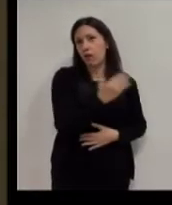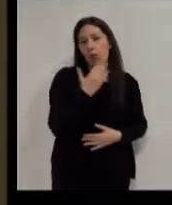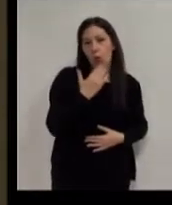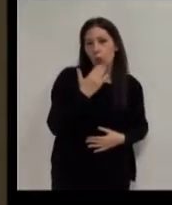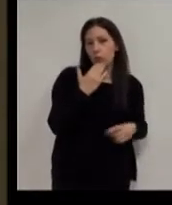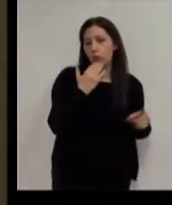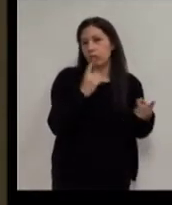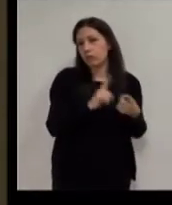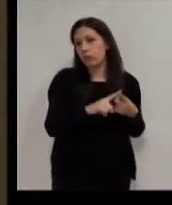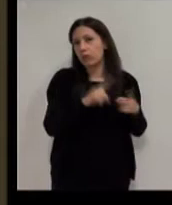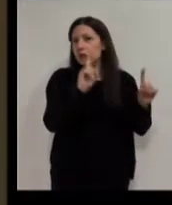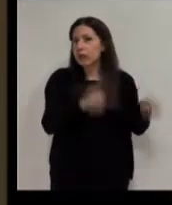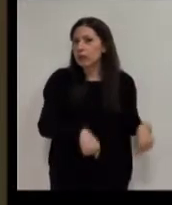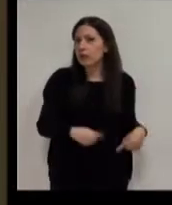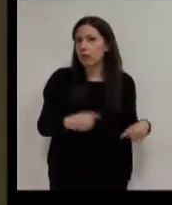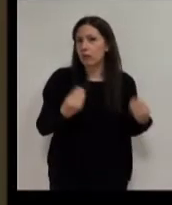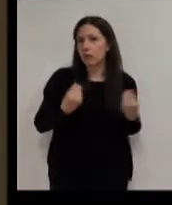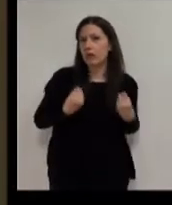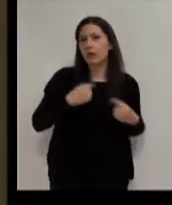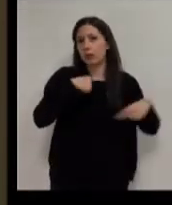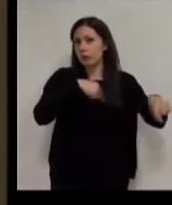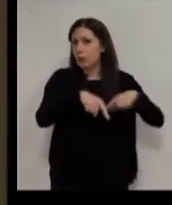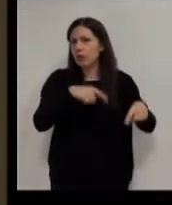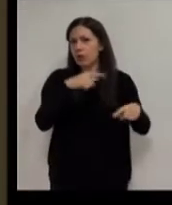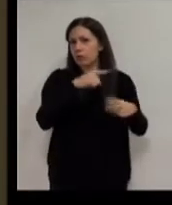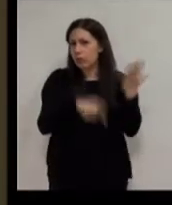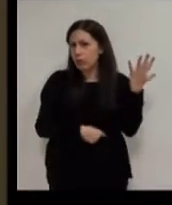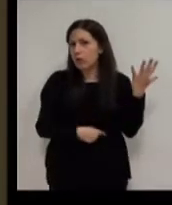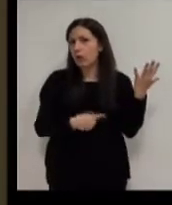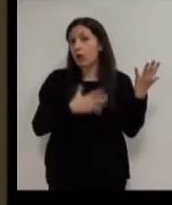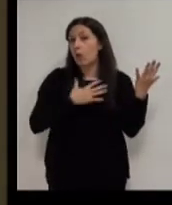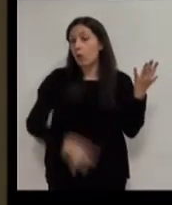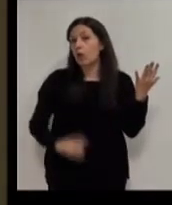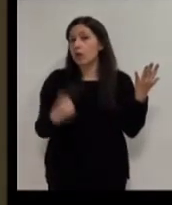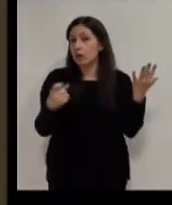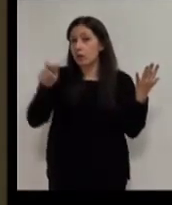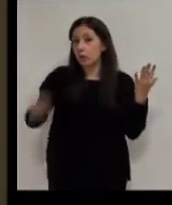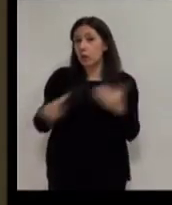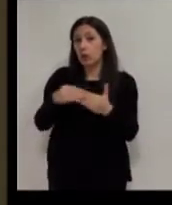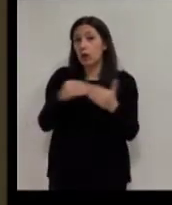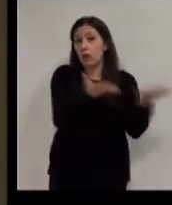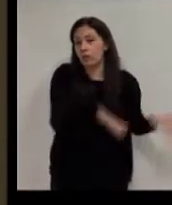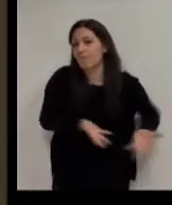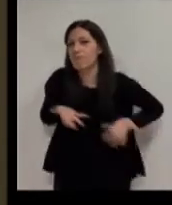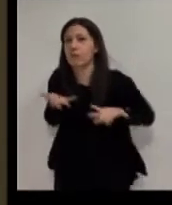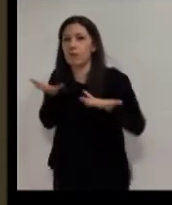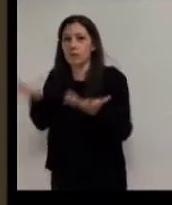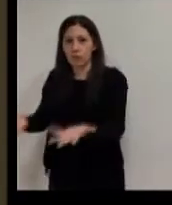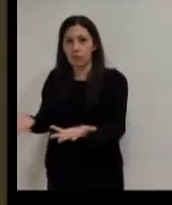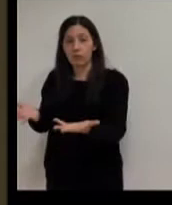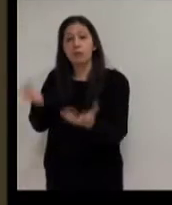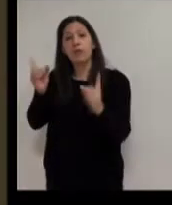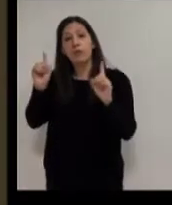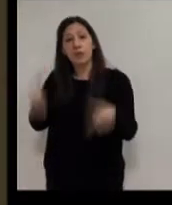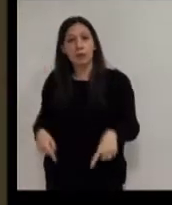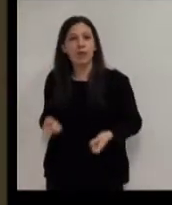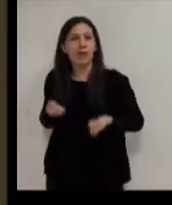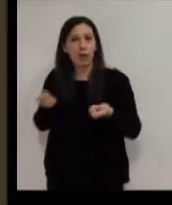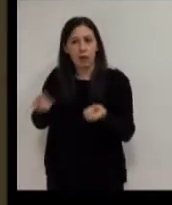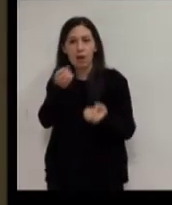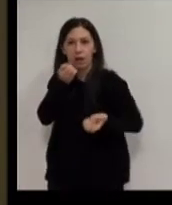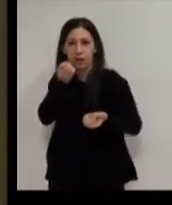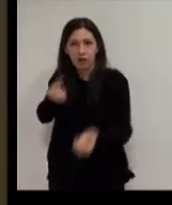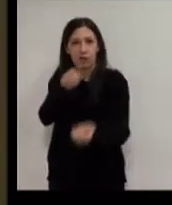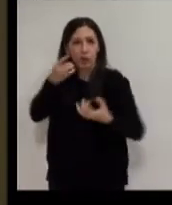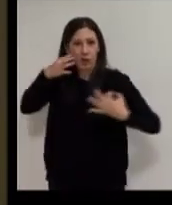ocio como de alojamiento, como de transporte, que puede necesitar el cliente y ponerlo a su disposición. Y además es proporcionar